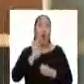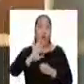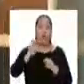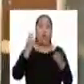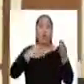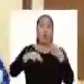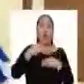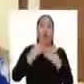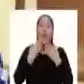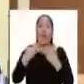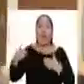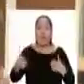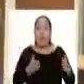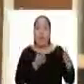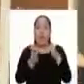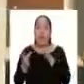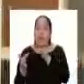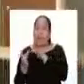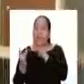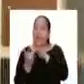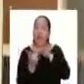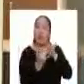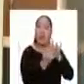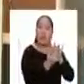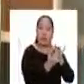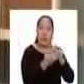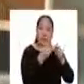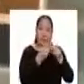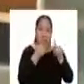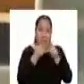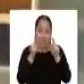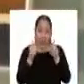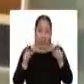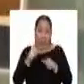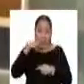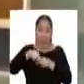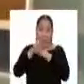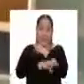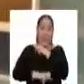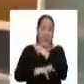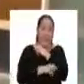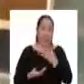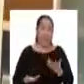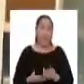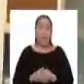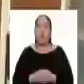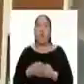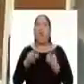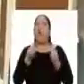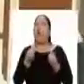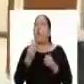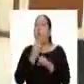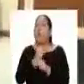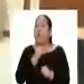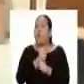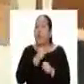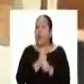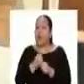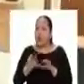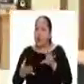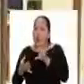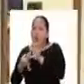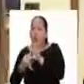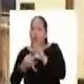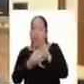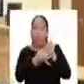pistas y carreteras que conectan en las principales ciudades de todo nuestro país. Pero, ¿cómo funciona y cómo están unidas las redes viales en el